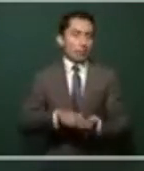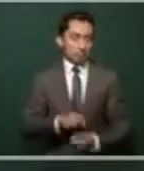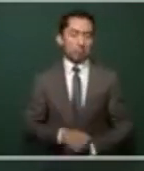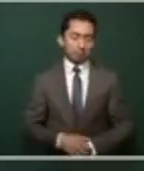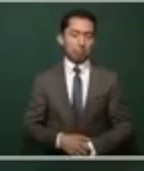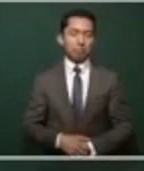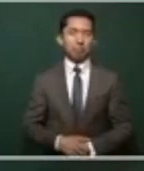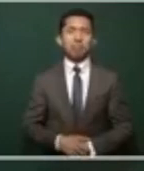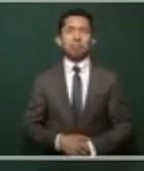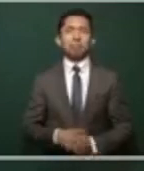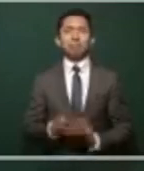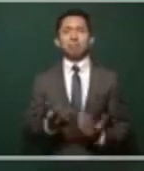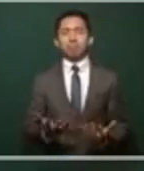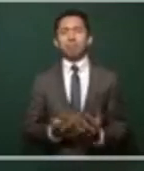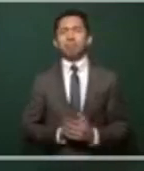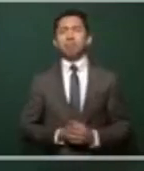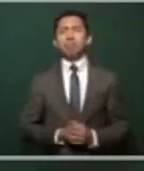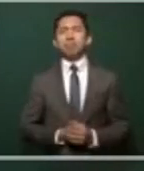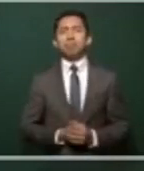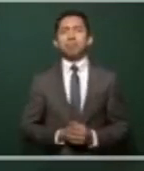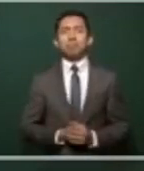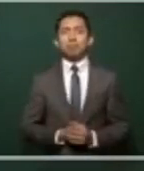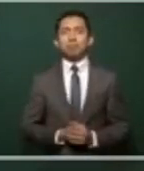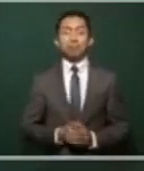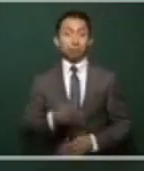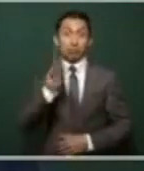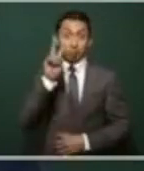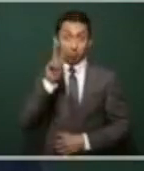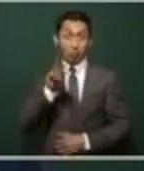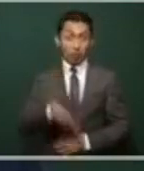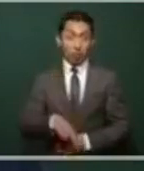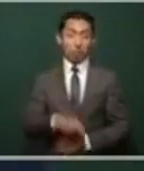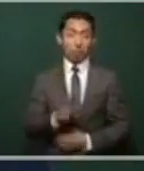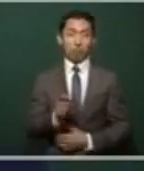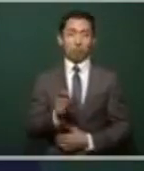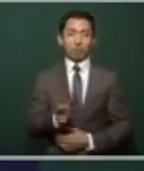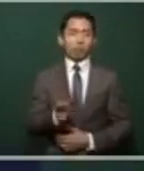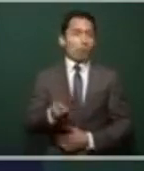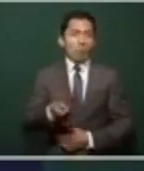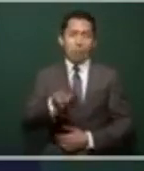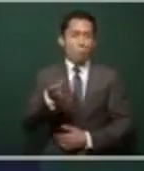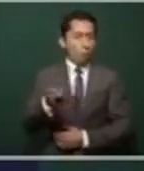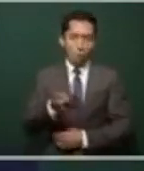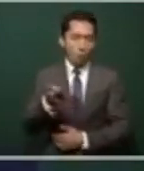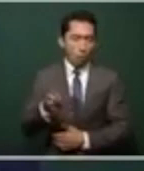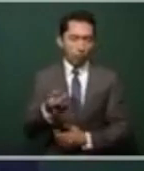Y es muy poco, o sea, porque